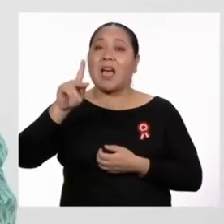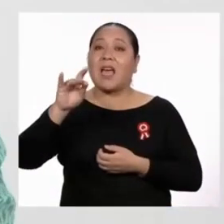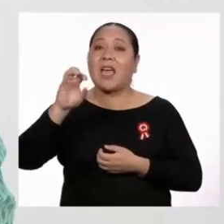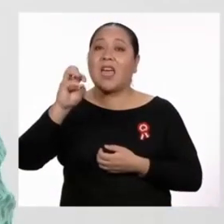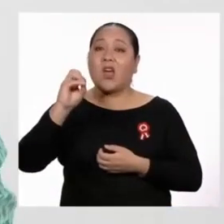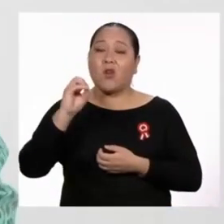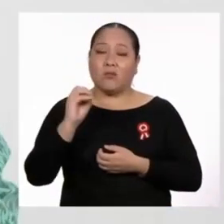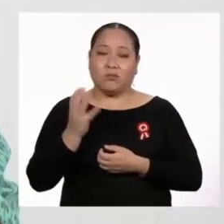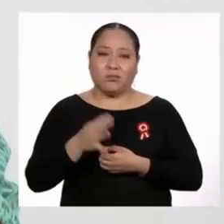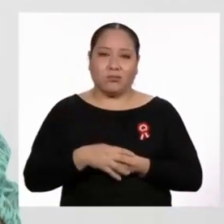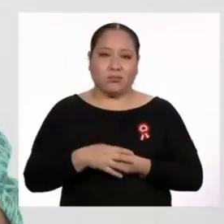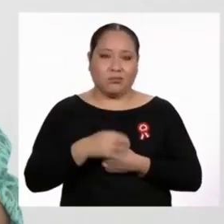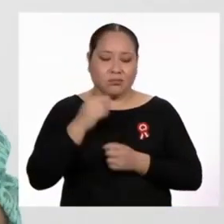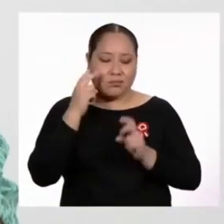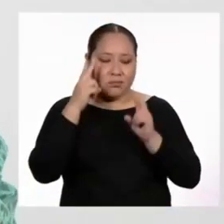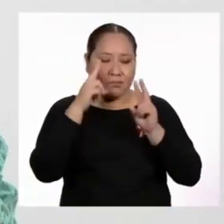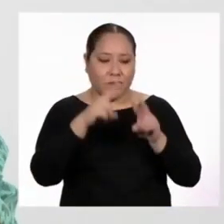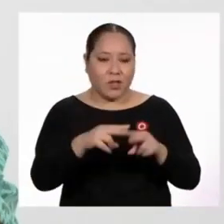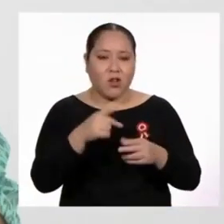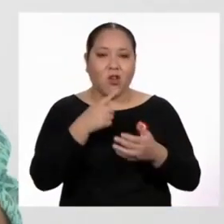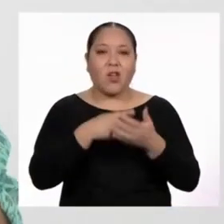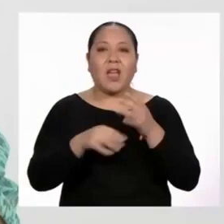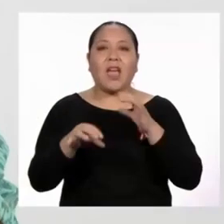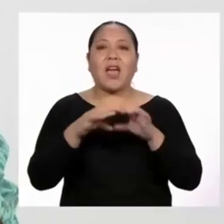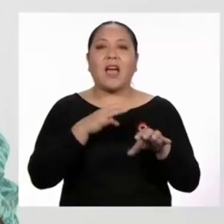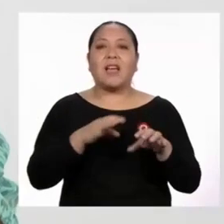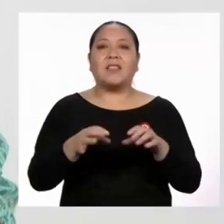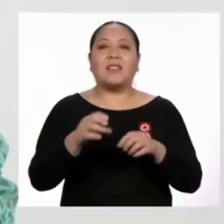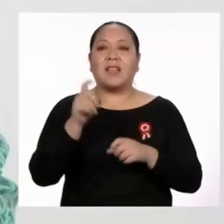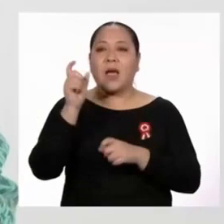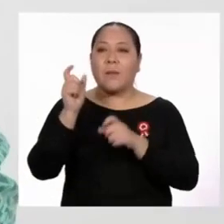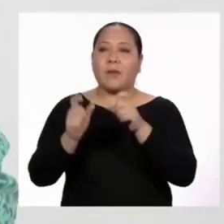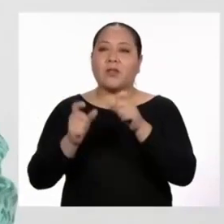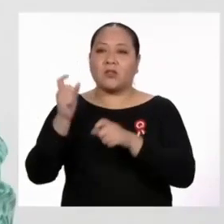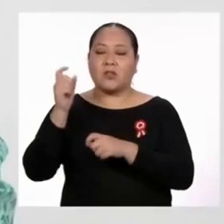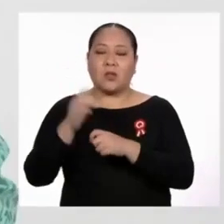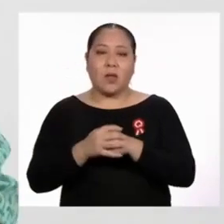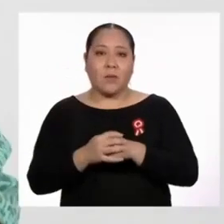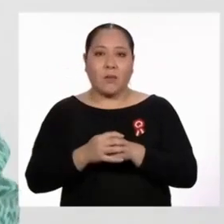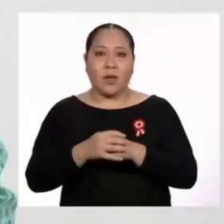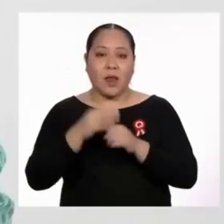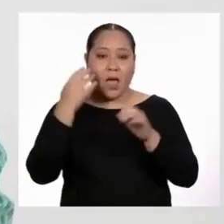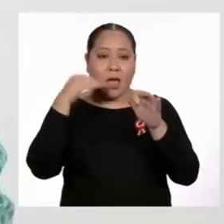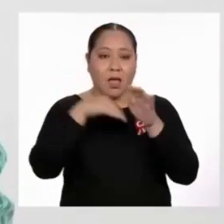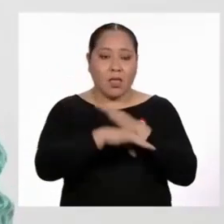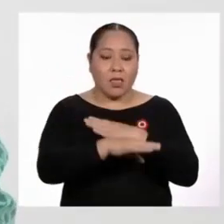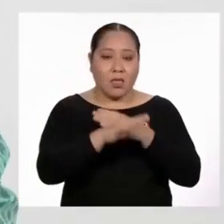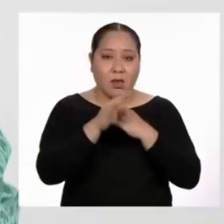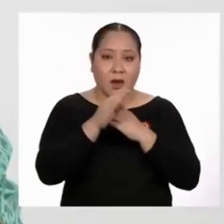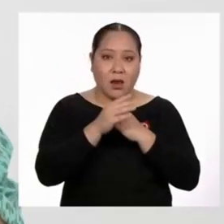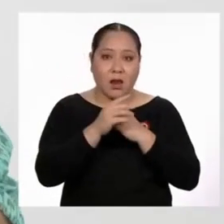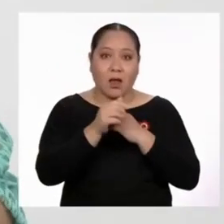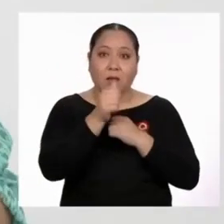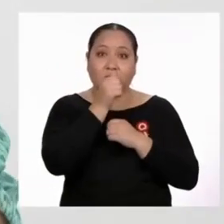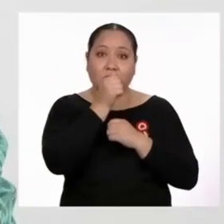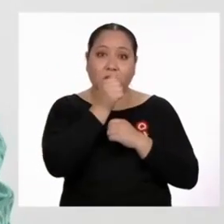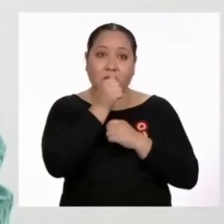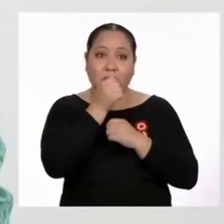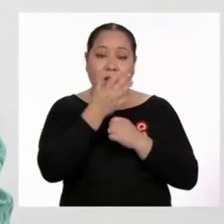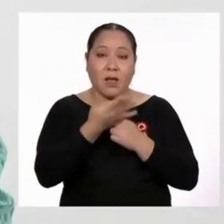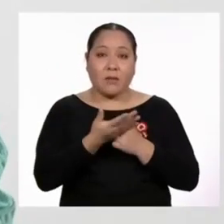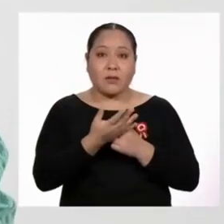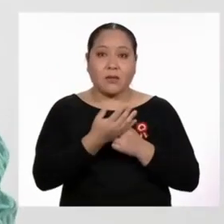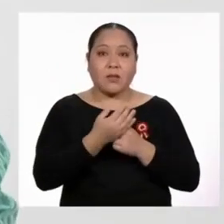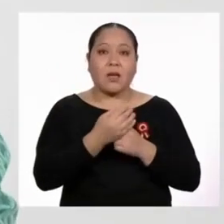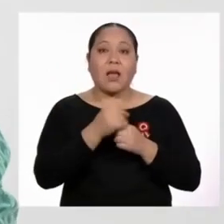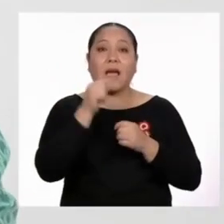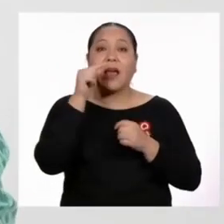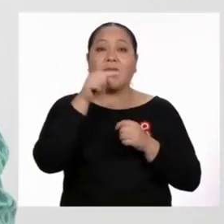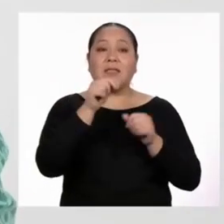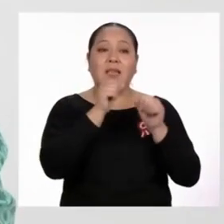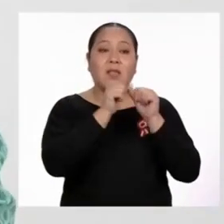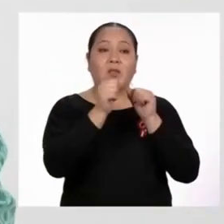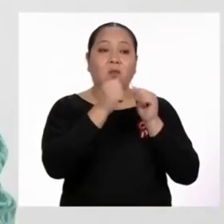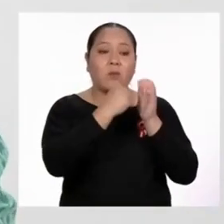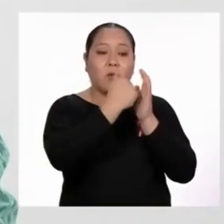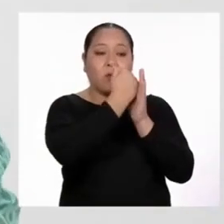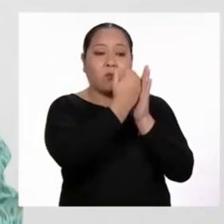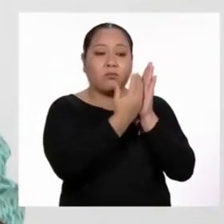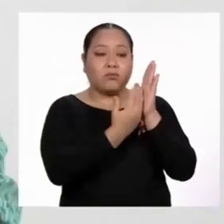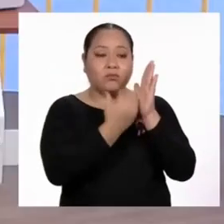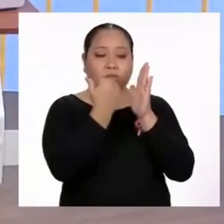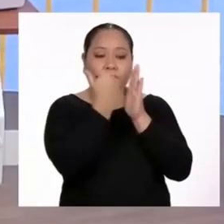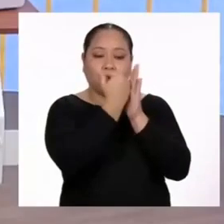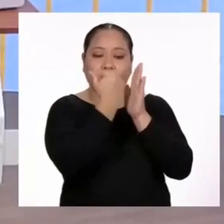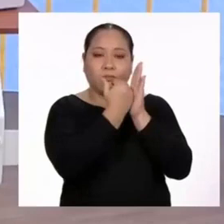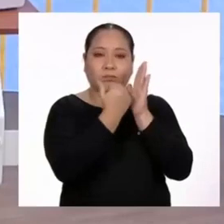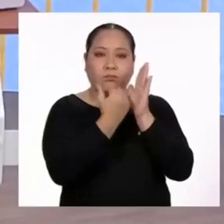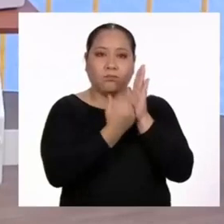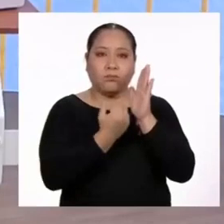es. Mira lo que hacen las personas para romper la seguridad de claves y contraseñas. Es descomponer un número en sus factores